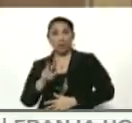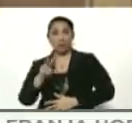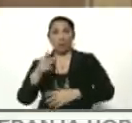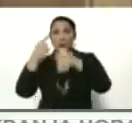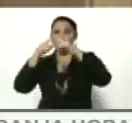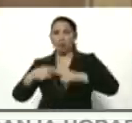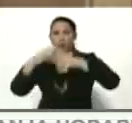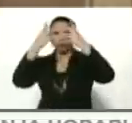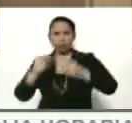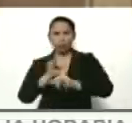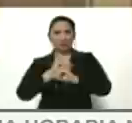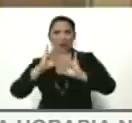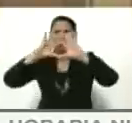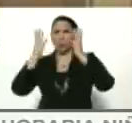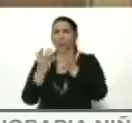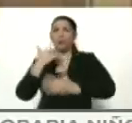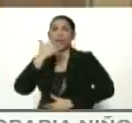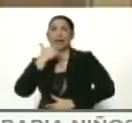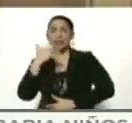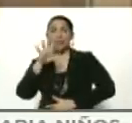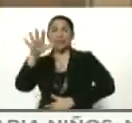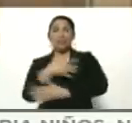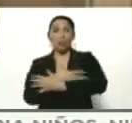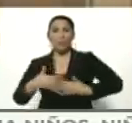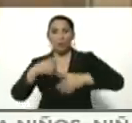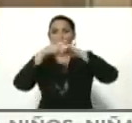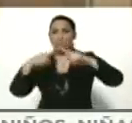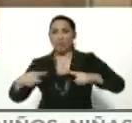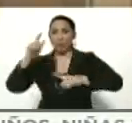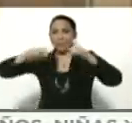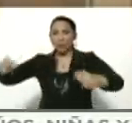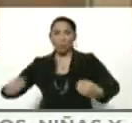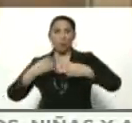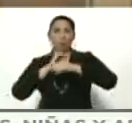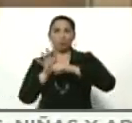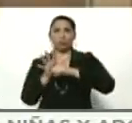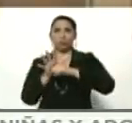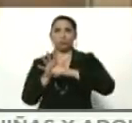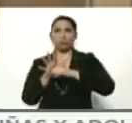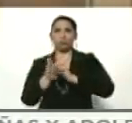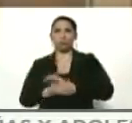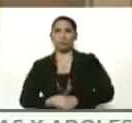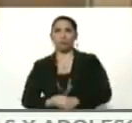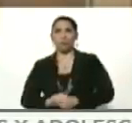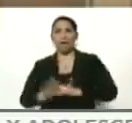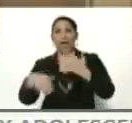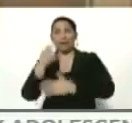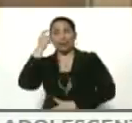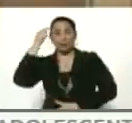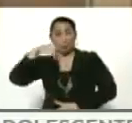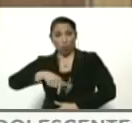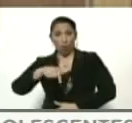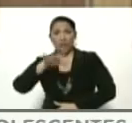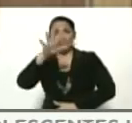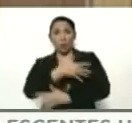el mundo va camino a los 5,5 millones de personas contagiadas. Al día de hoy,